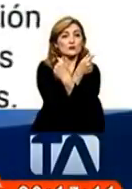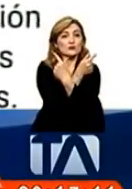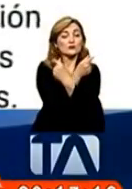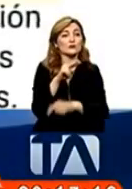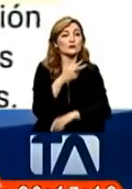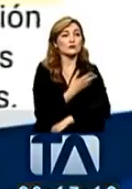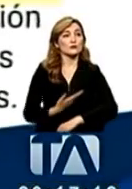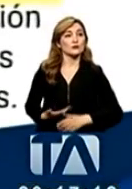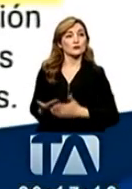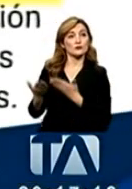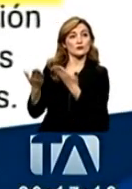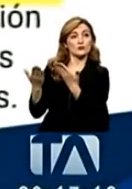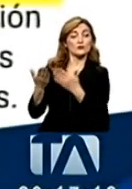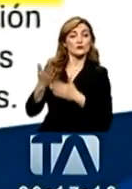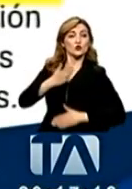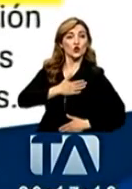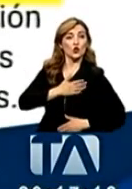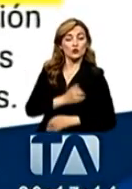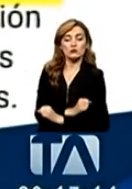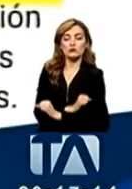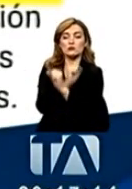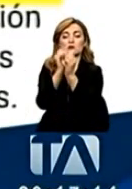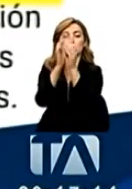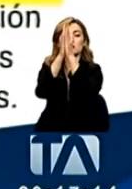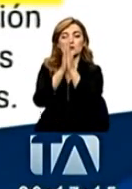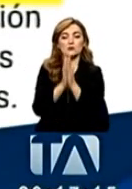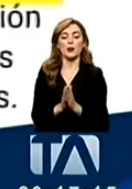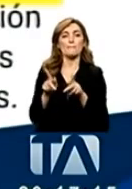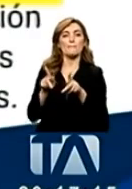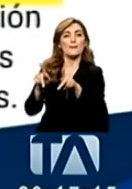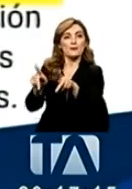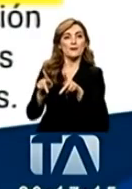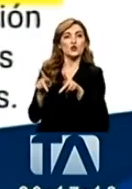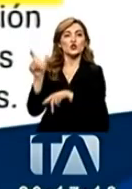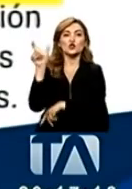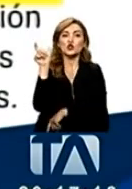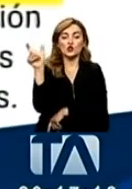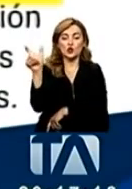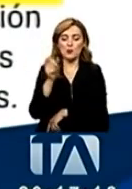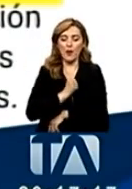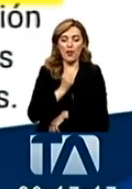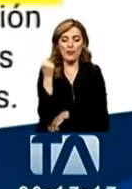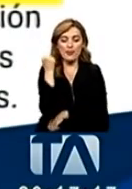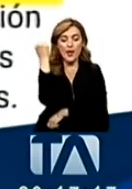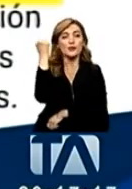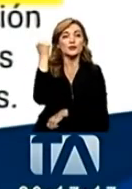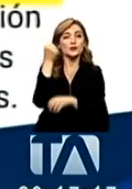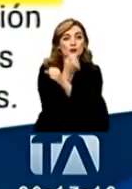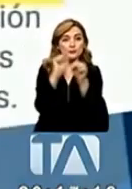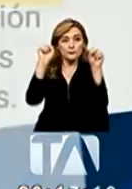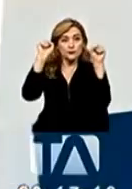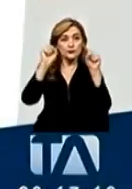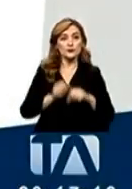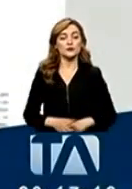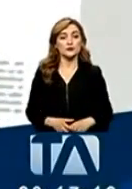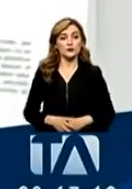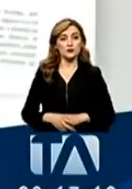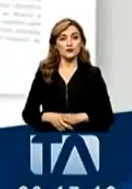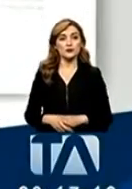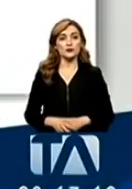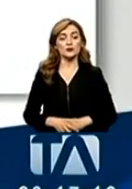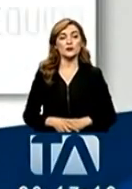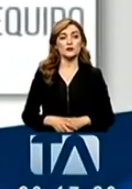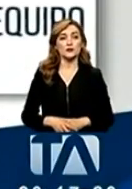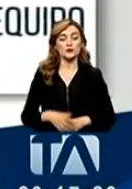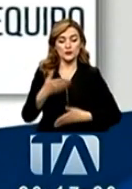segunda mandataria aseguró que esta mañana solicitó una licencia al presidente Moreno para ejercer su derecho a la defensa. En lo relevante